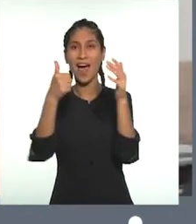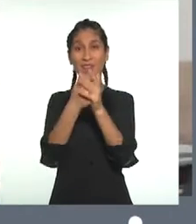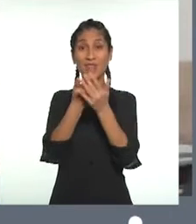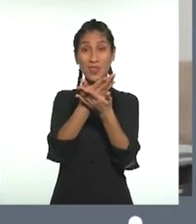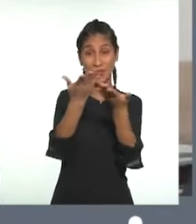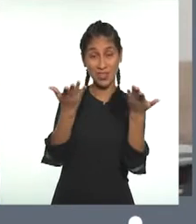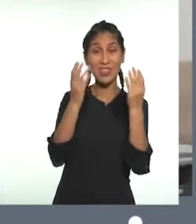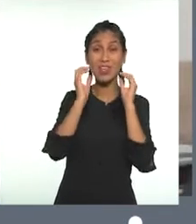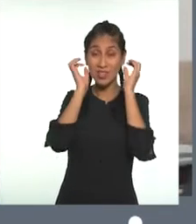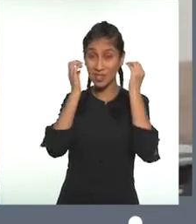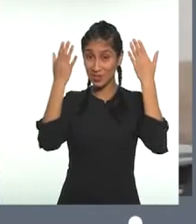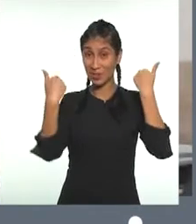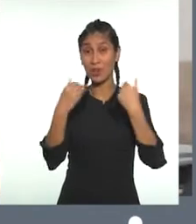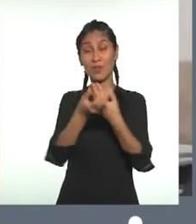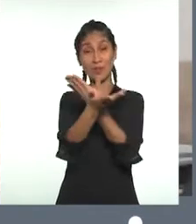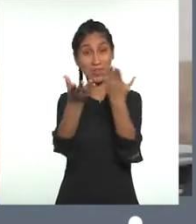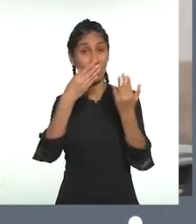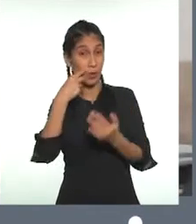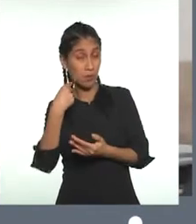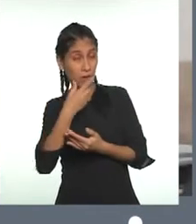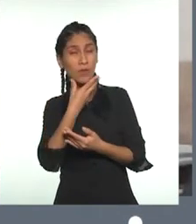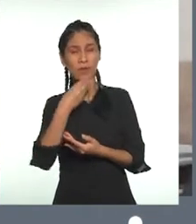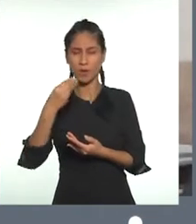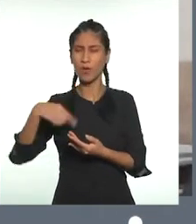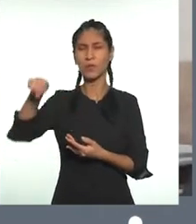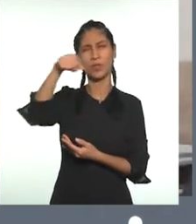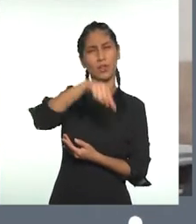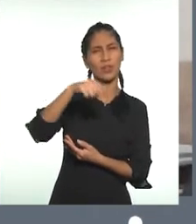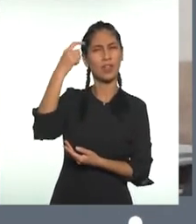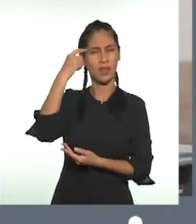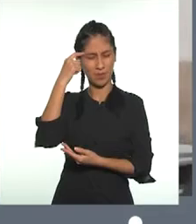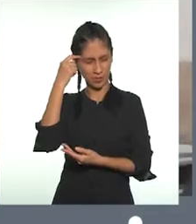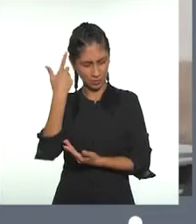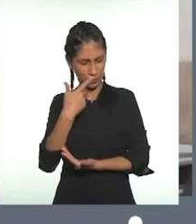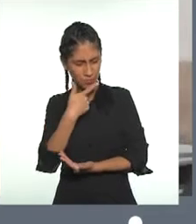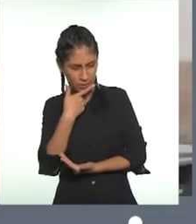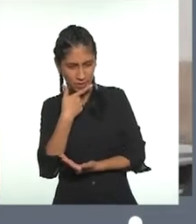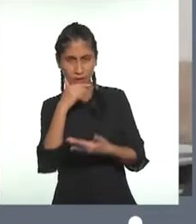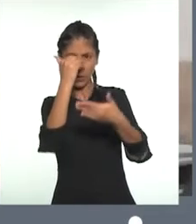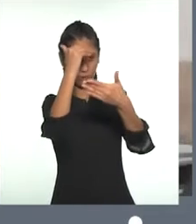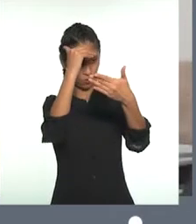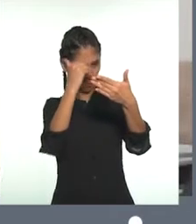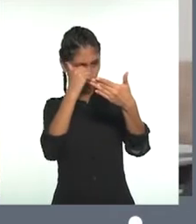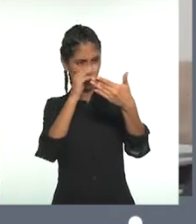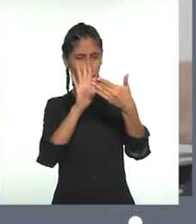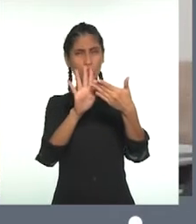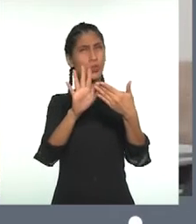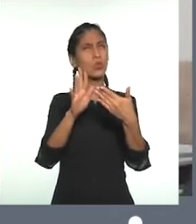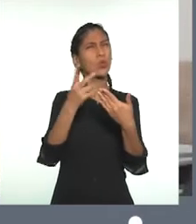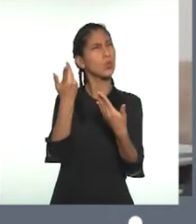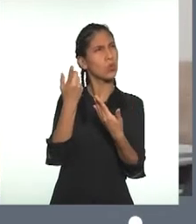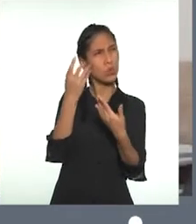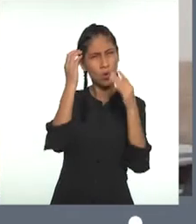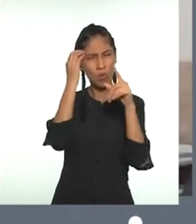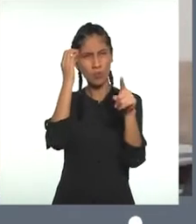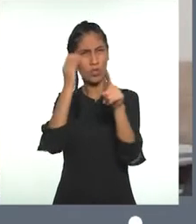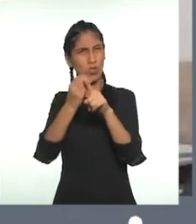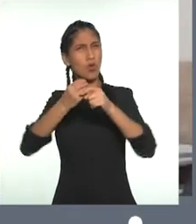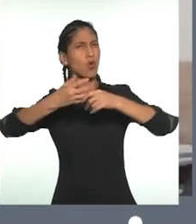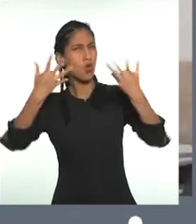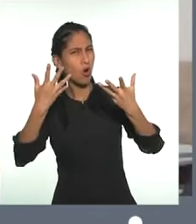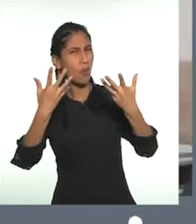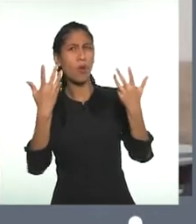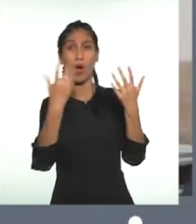estudiantes, a todos nuestros estudiantes a encontrar esos medios expresivos para poder dar a conocer su punto de vista sobre el tema.